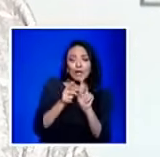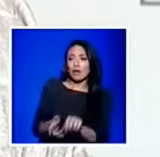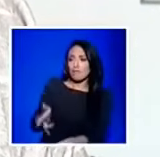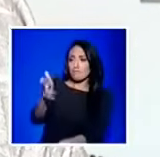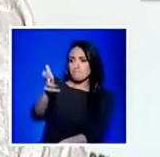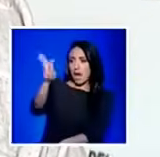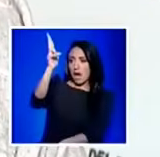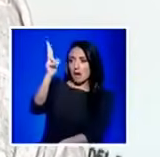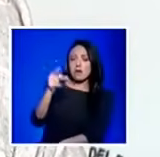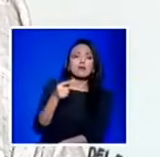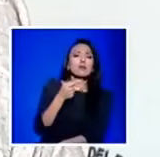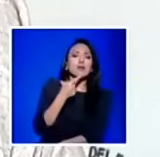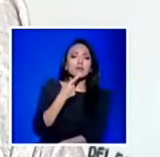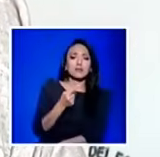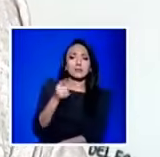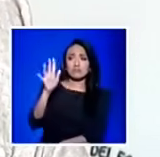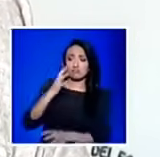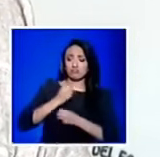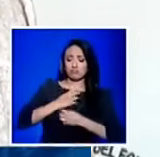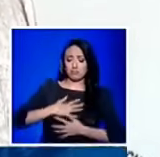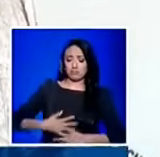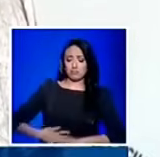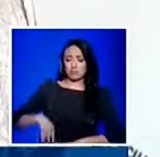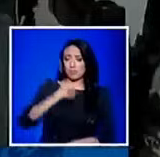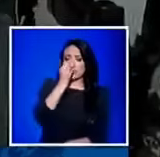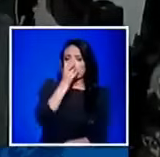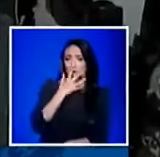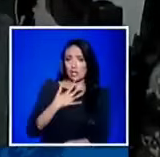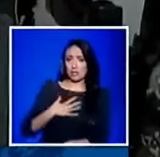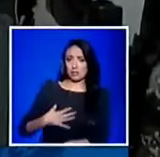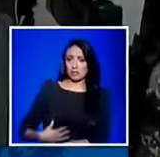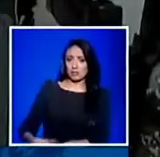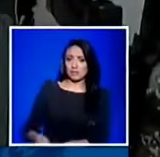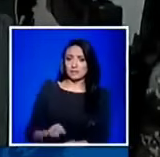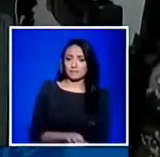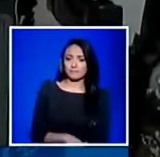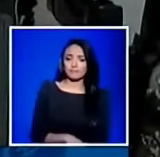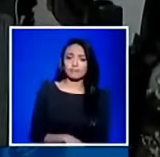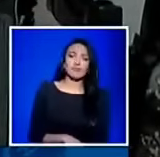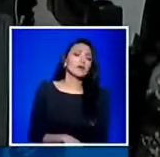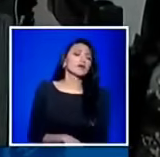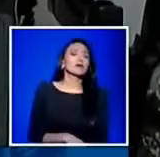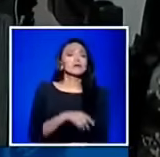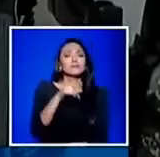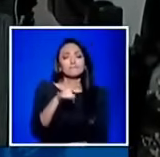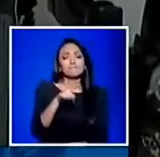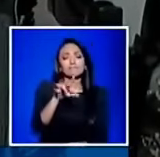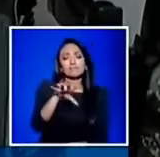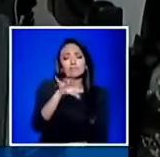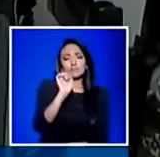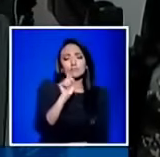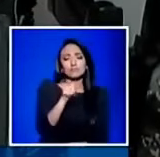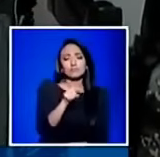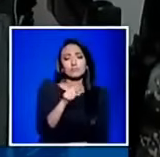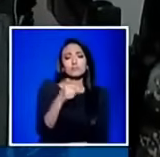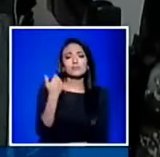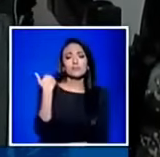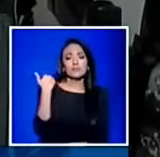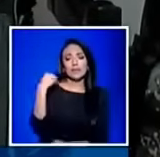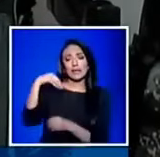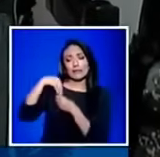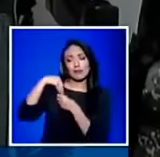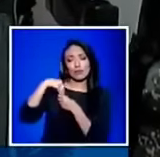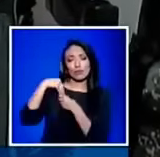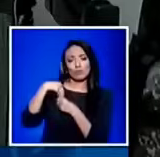Según los agentes, su ropa aún estaba manchada de sangre. Se les encontró Al interior, las tres vainas